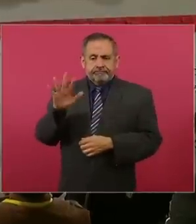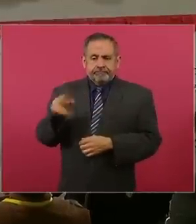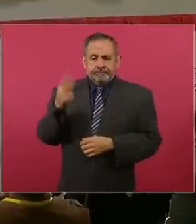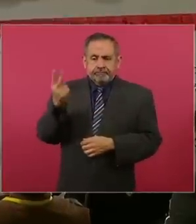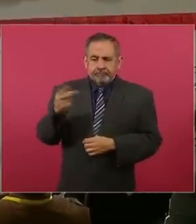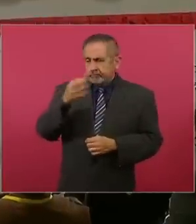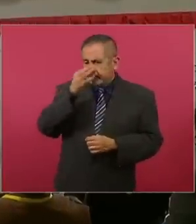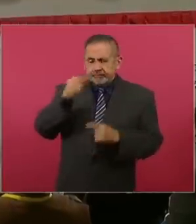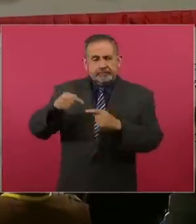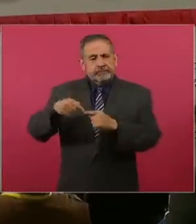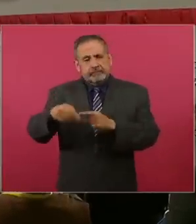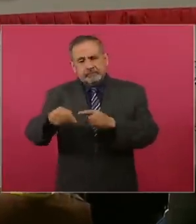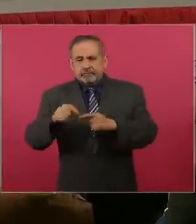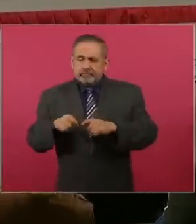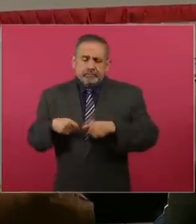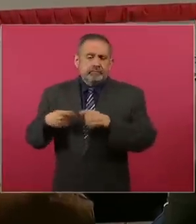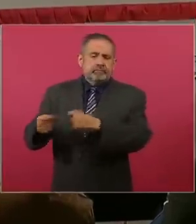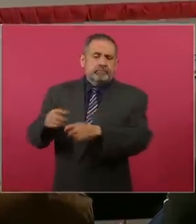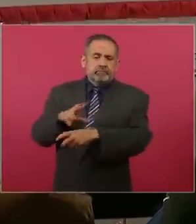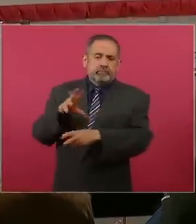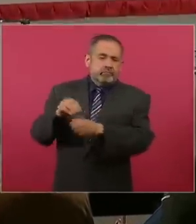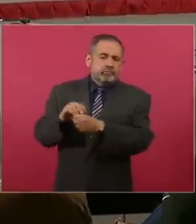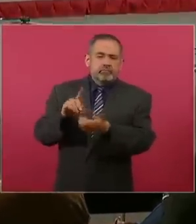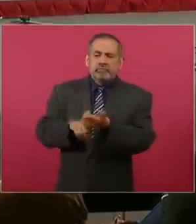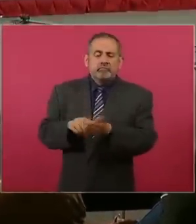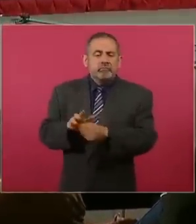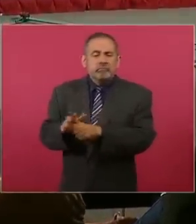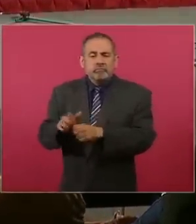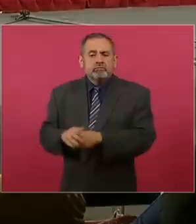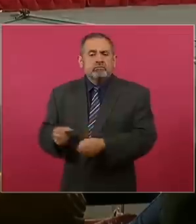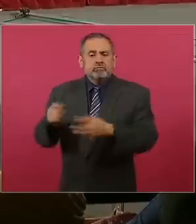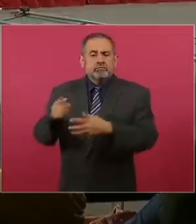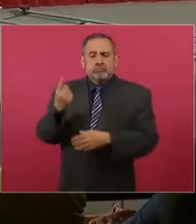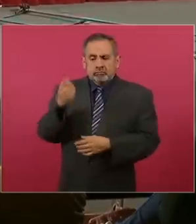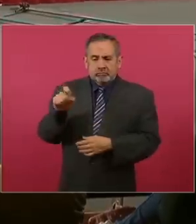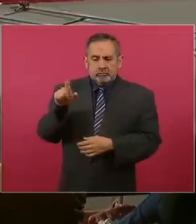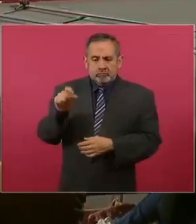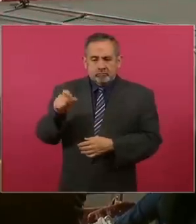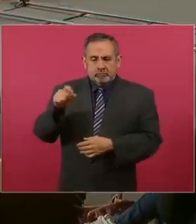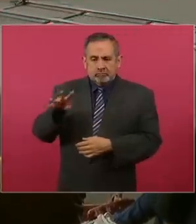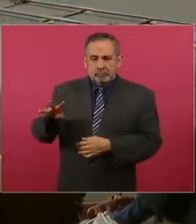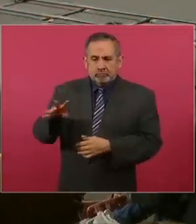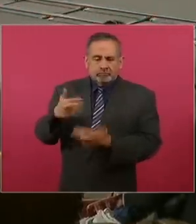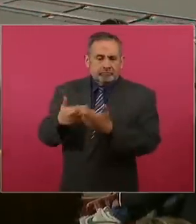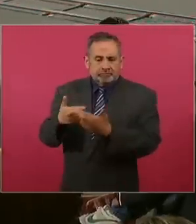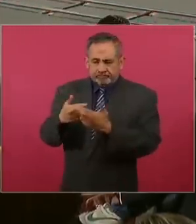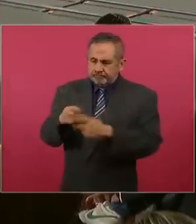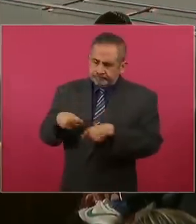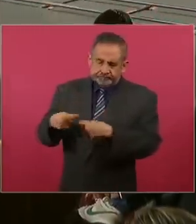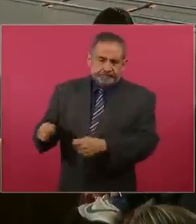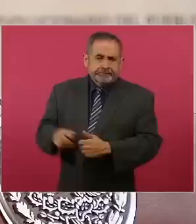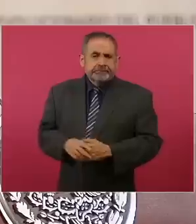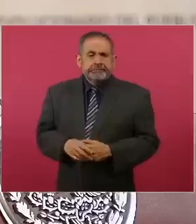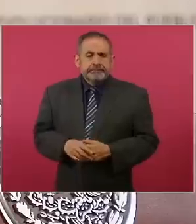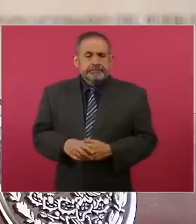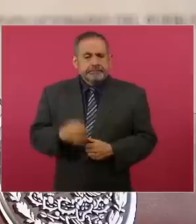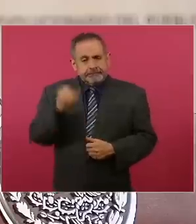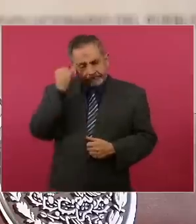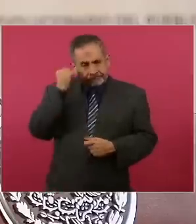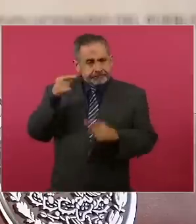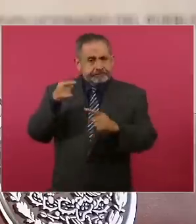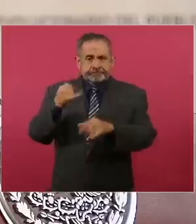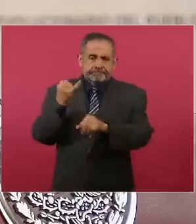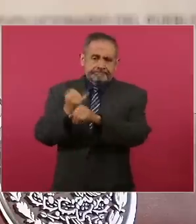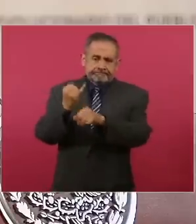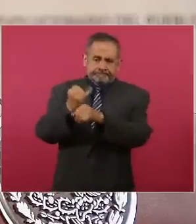y en breve quedarán entregadas las 129 restantes. Con el compromiso de Internet